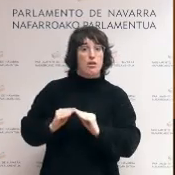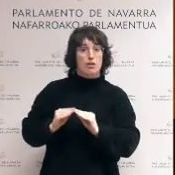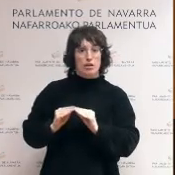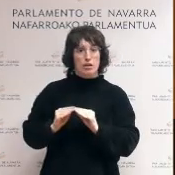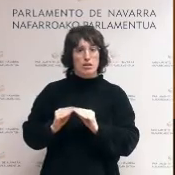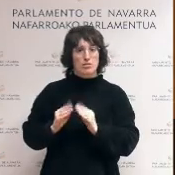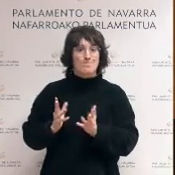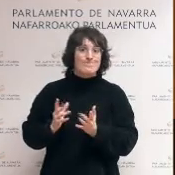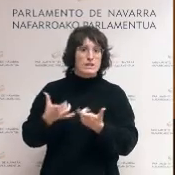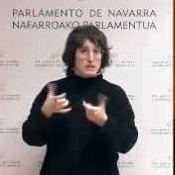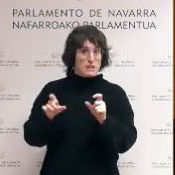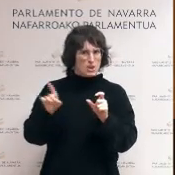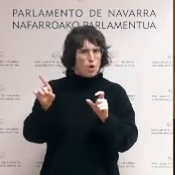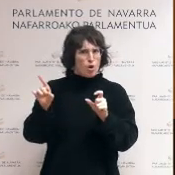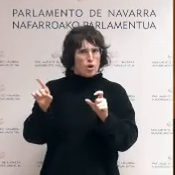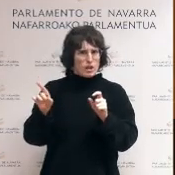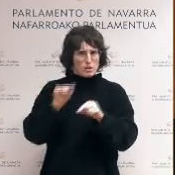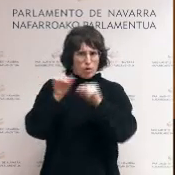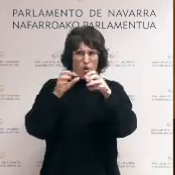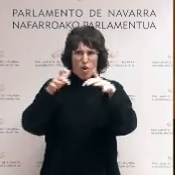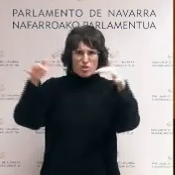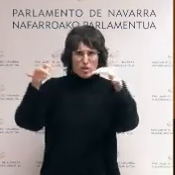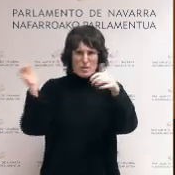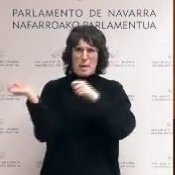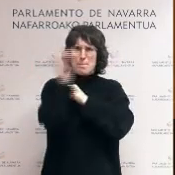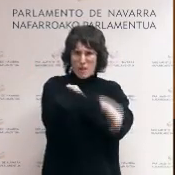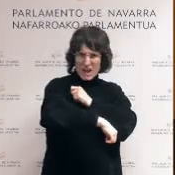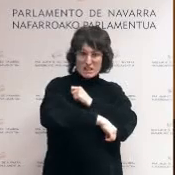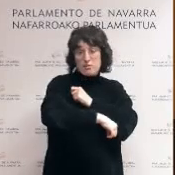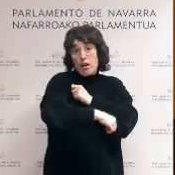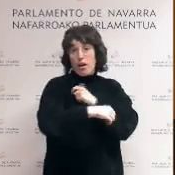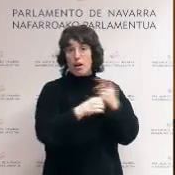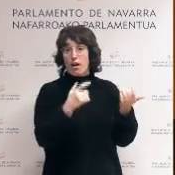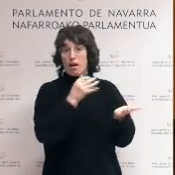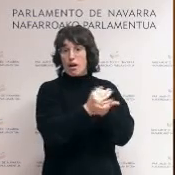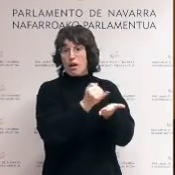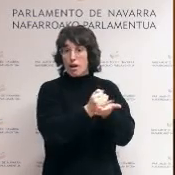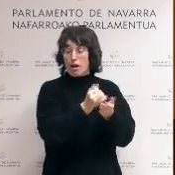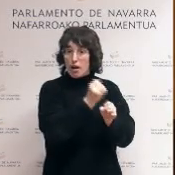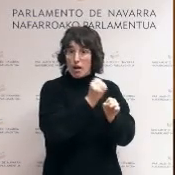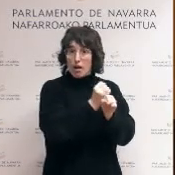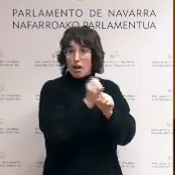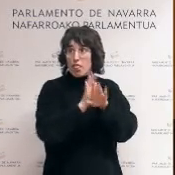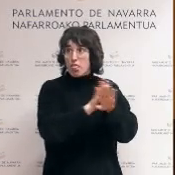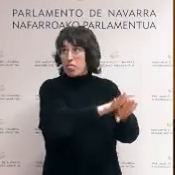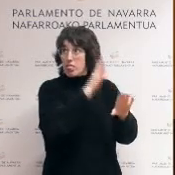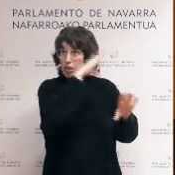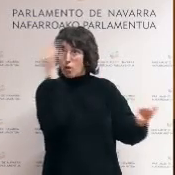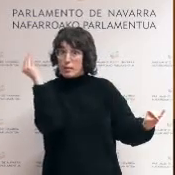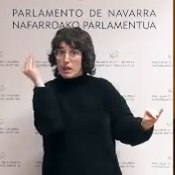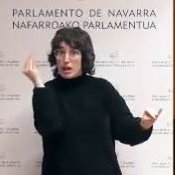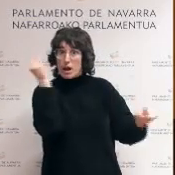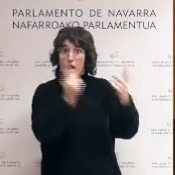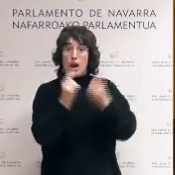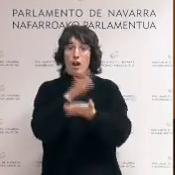sectores mucho más contaminantes, se olvida del agricultor. Mientras unos hablan de transición verde, el campo se vacía